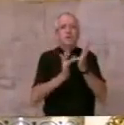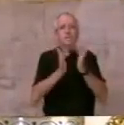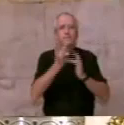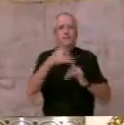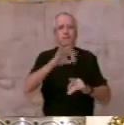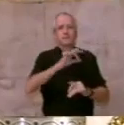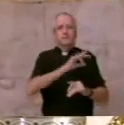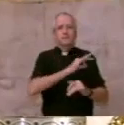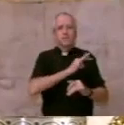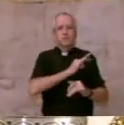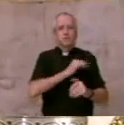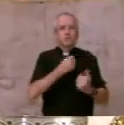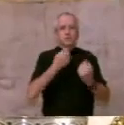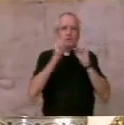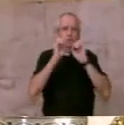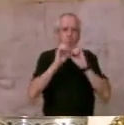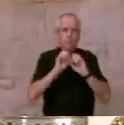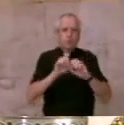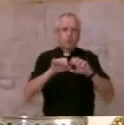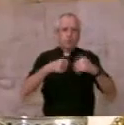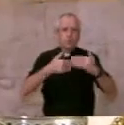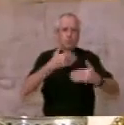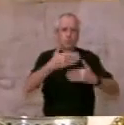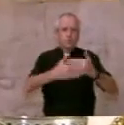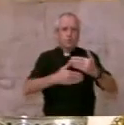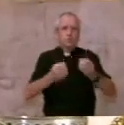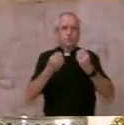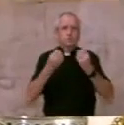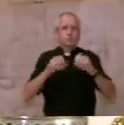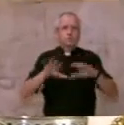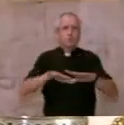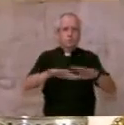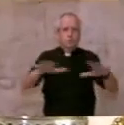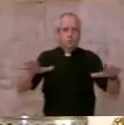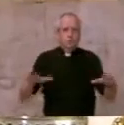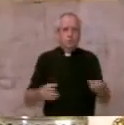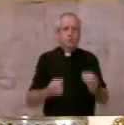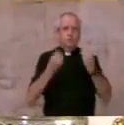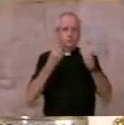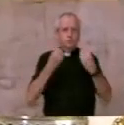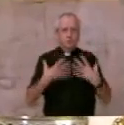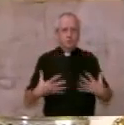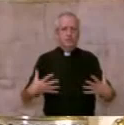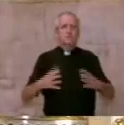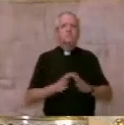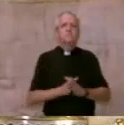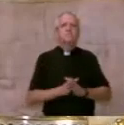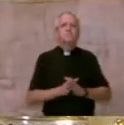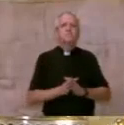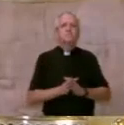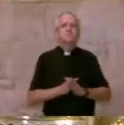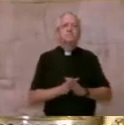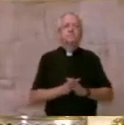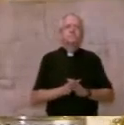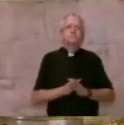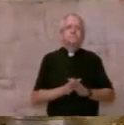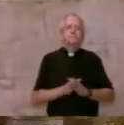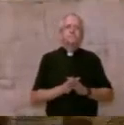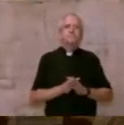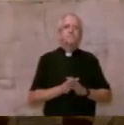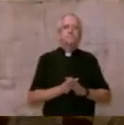gloria. Por Cristo Señor nuestro, por quien concedes al mundo todos los bienes.